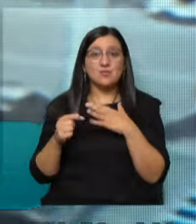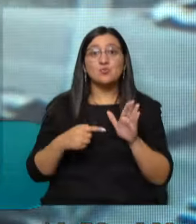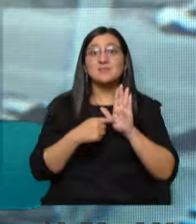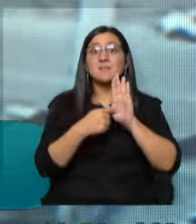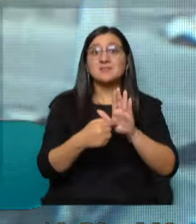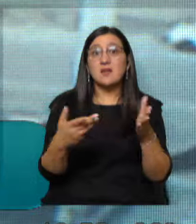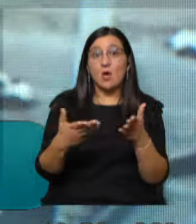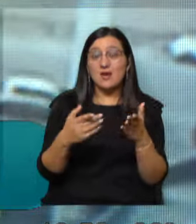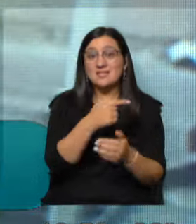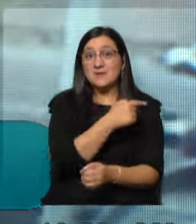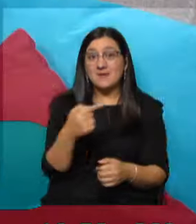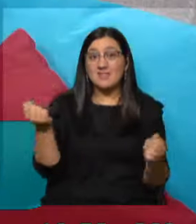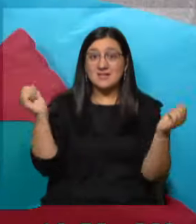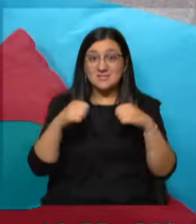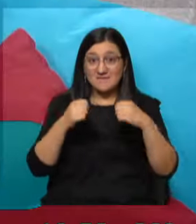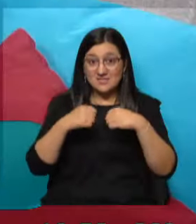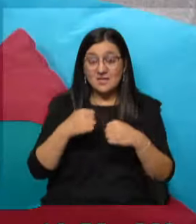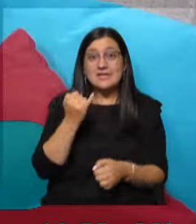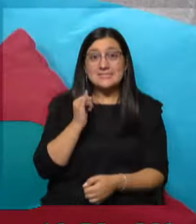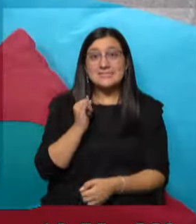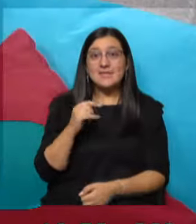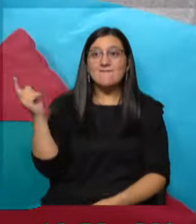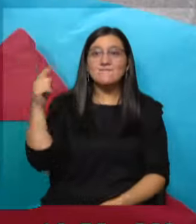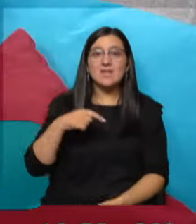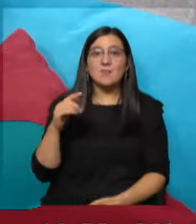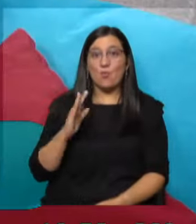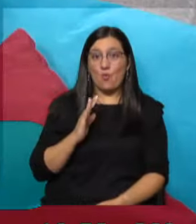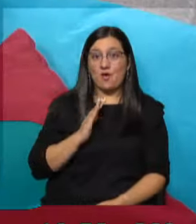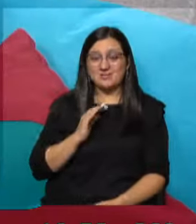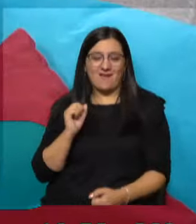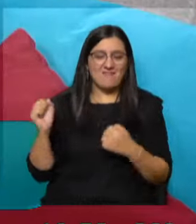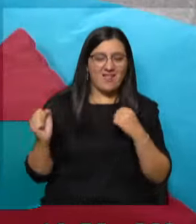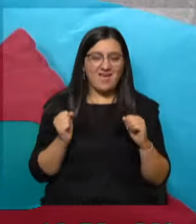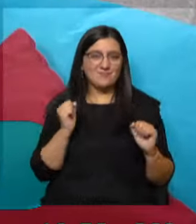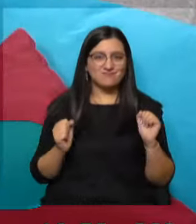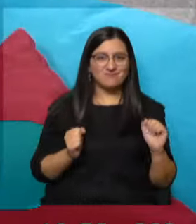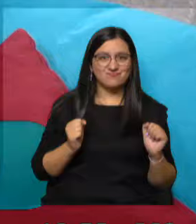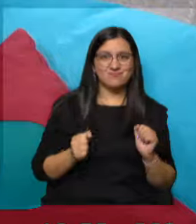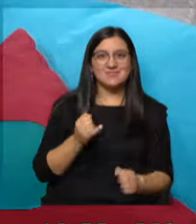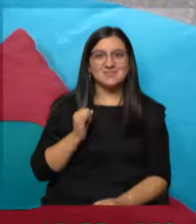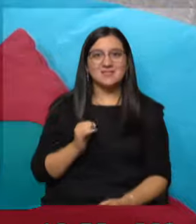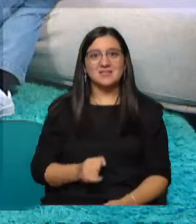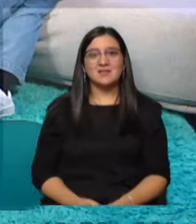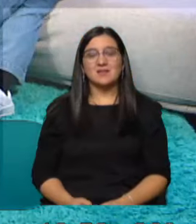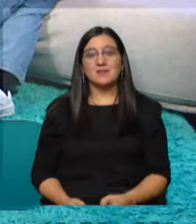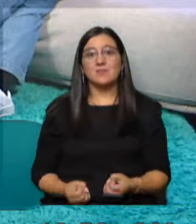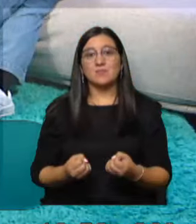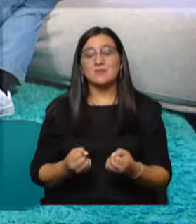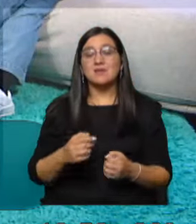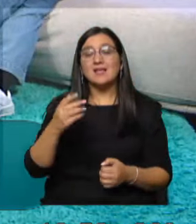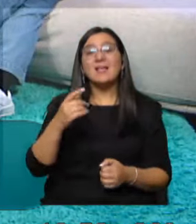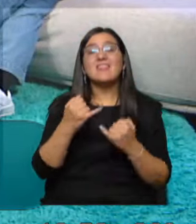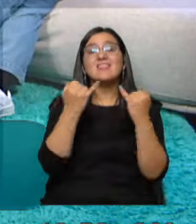ahora la Semana de Cerveza, van a venir chicas. Unas bailarinas, sí, porque me parece... ¿La cerveza sabes el día?